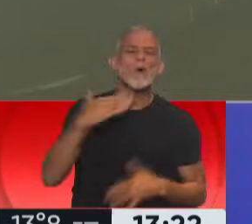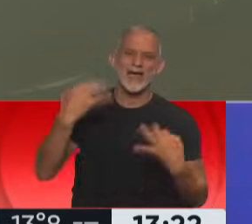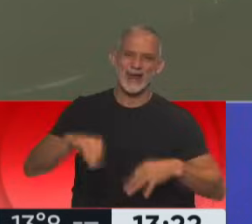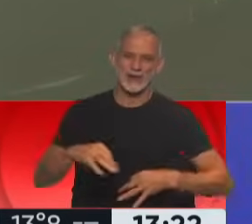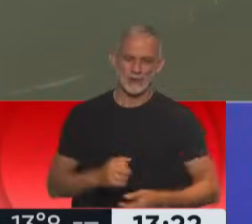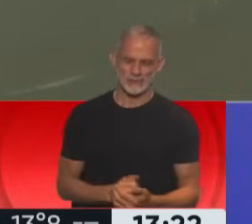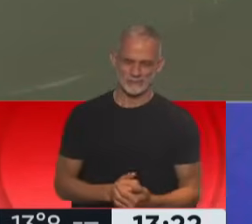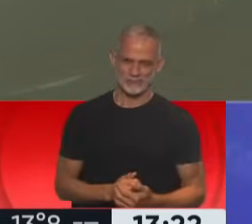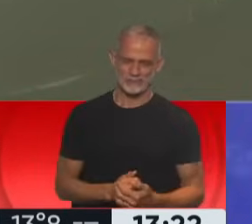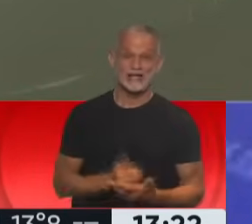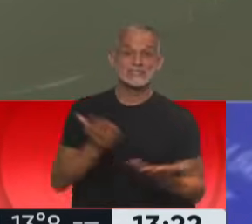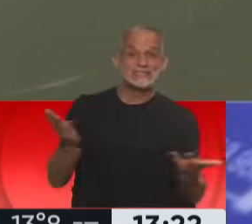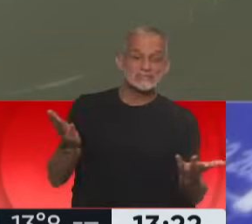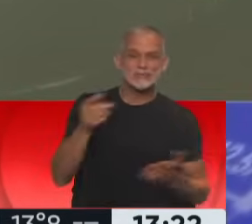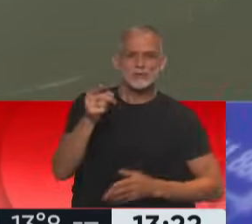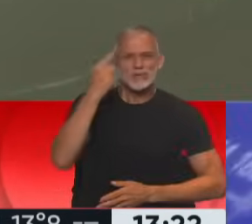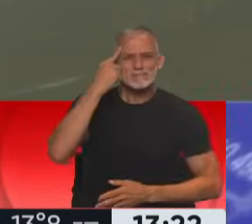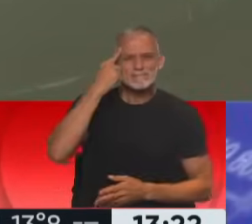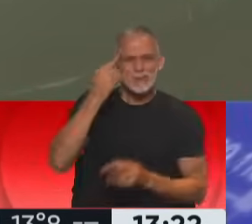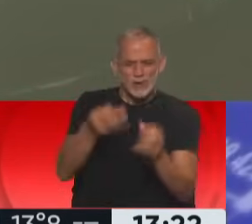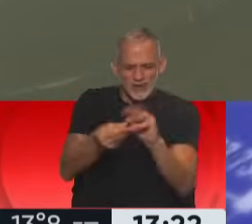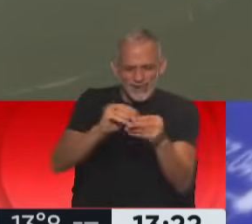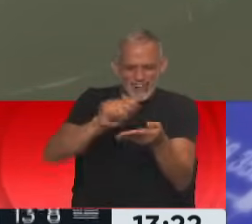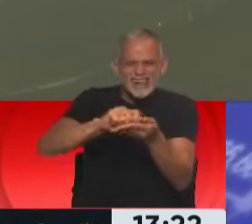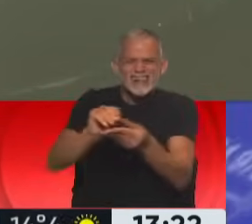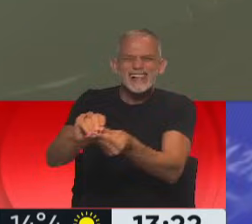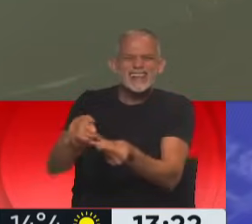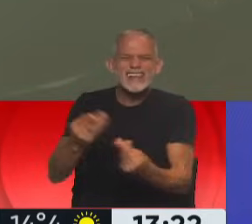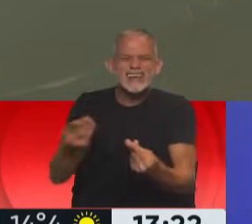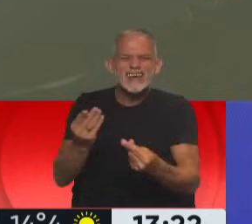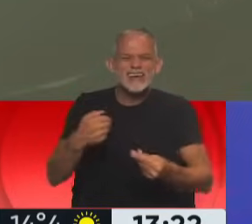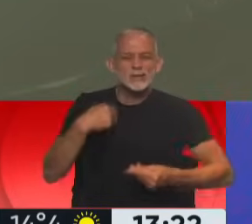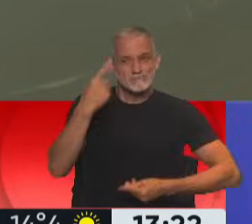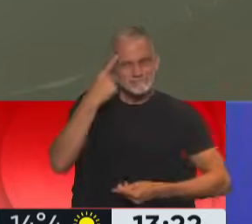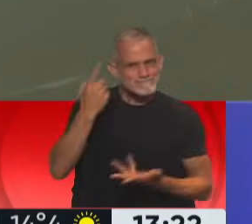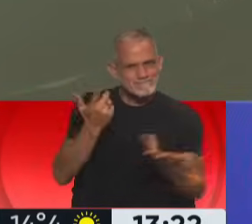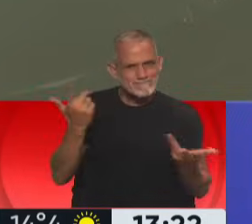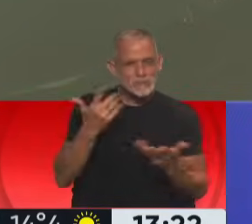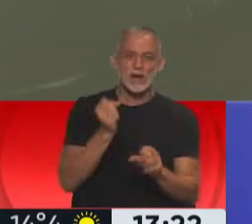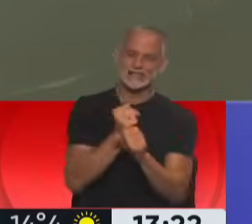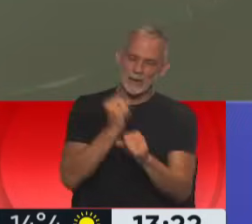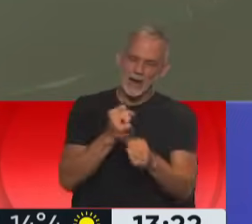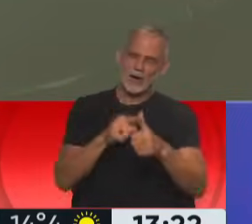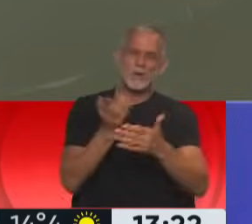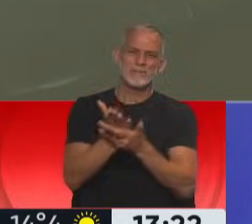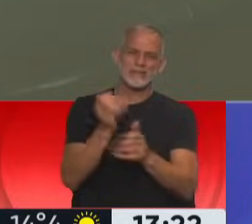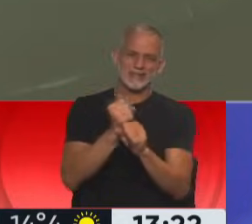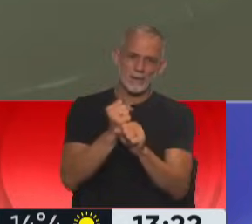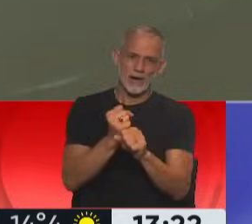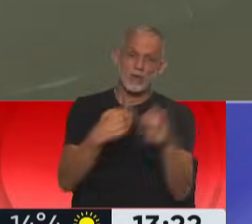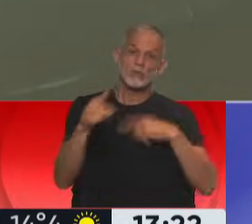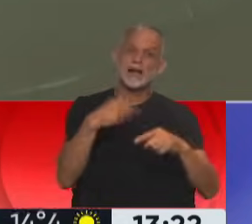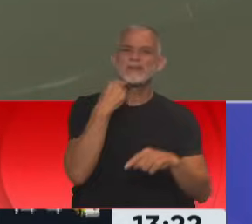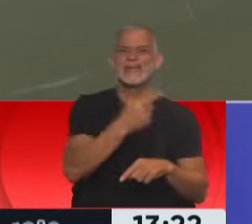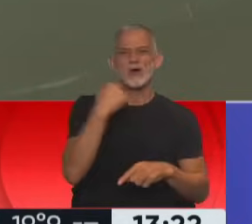decía ¿Qué puso, qué intención allí en la cajita? yo, intenciones de trabajo por un trámite que está haciendo mi